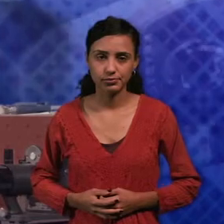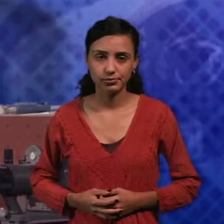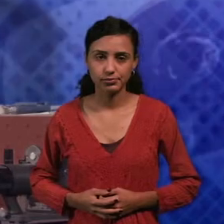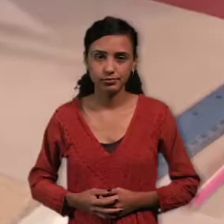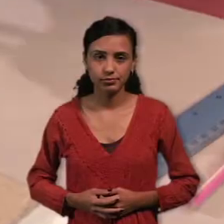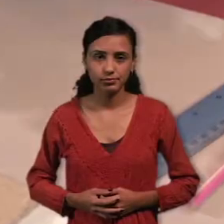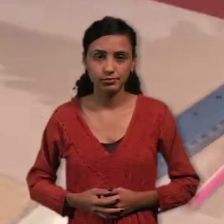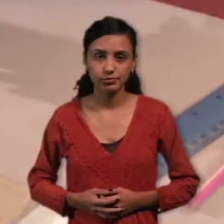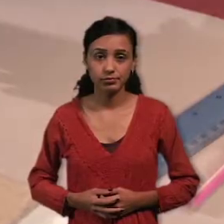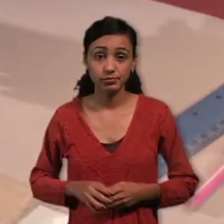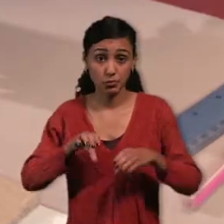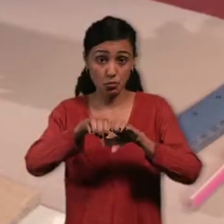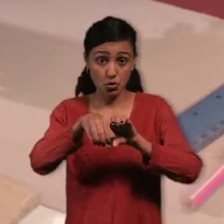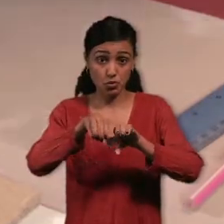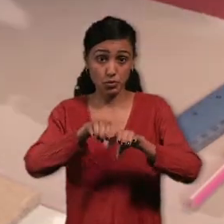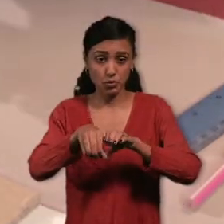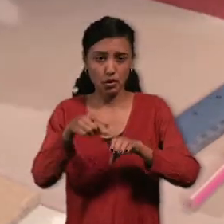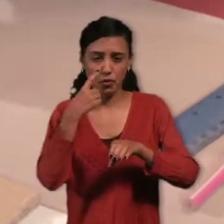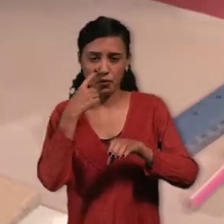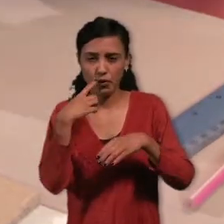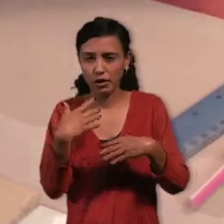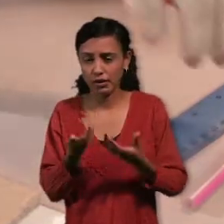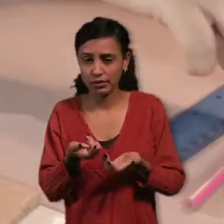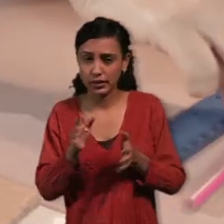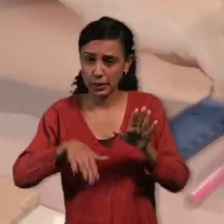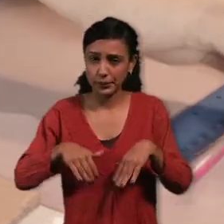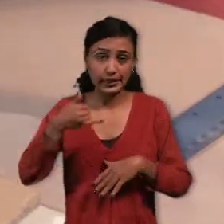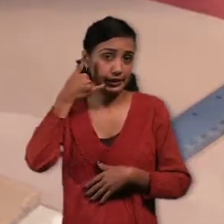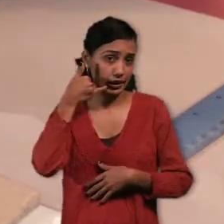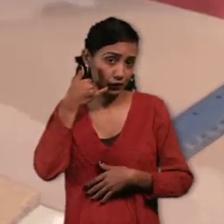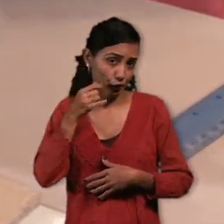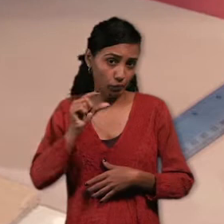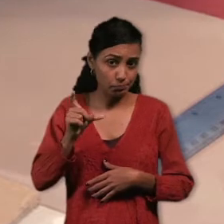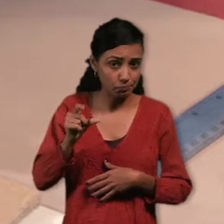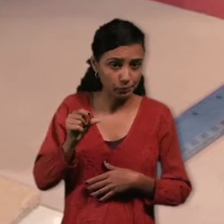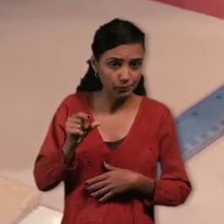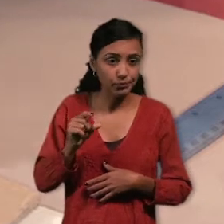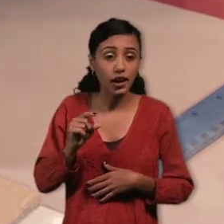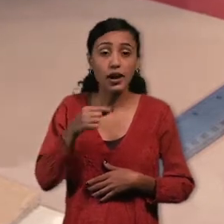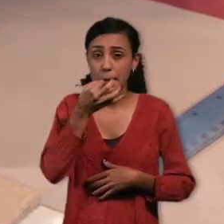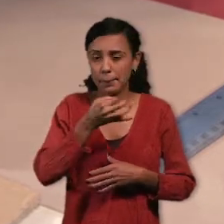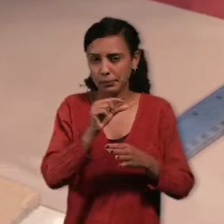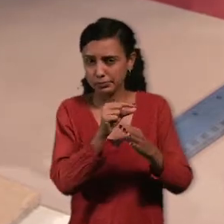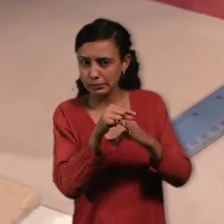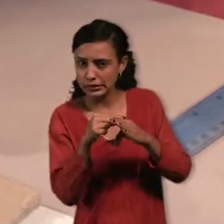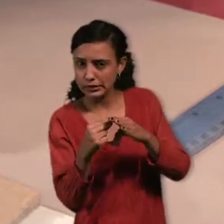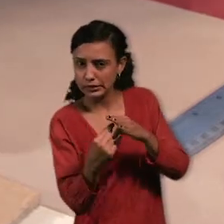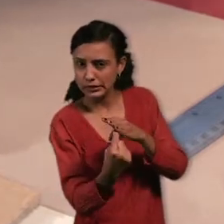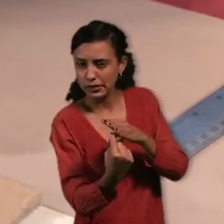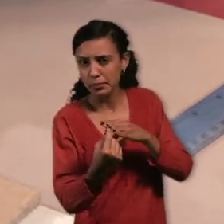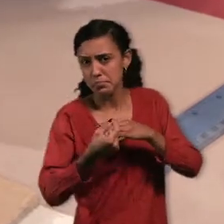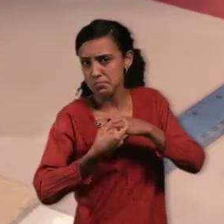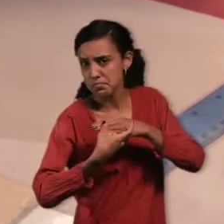Cogemos el cilindro de cartón, tenemos que ver el grosor que tiene nuestro teléfono y marcamos aquí de qué tamaño tiene que ser